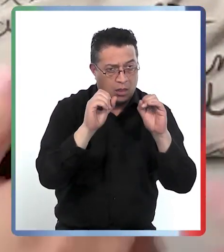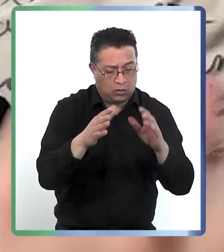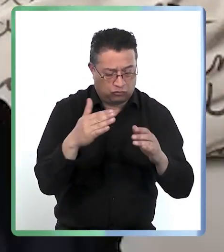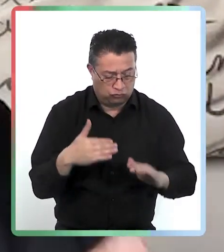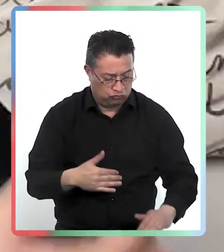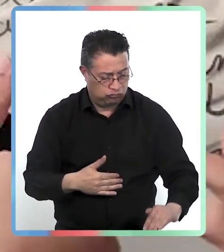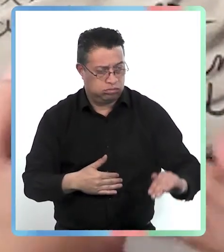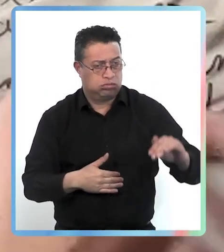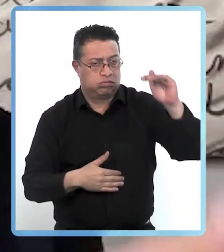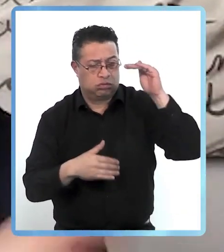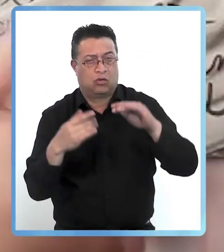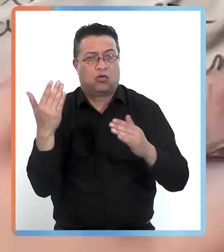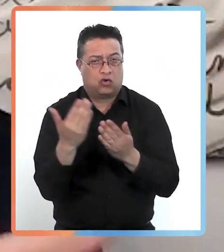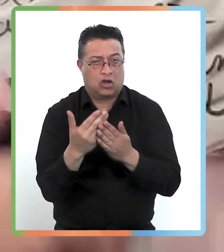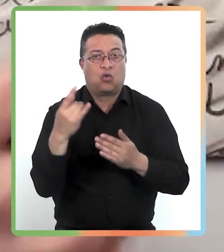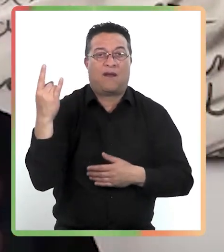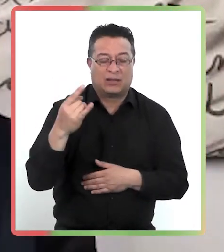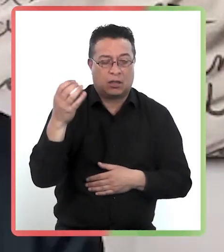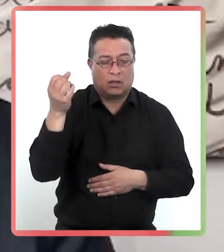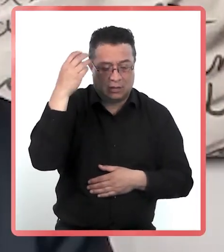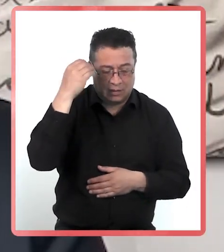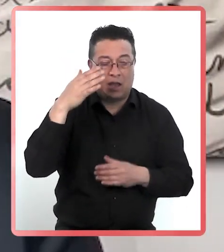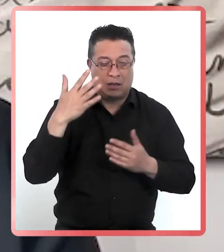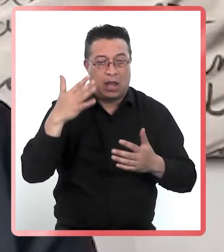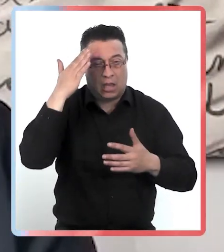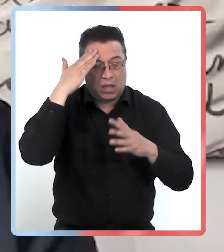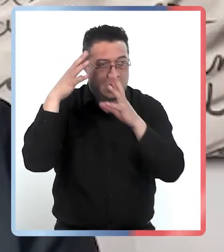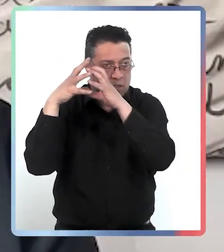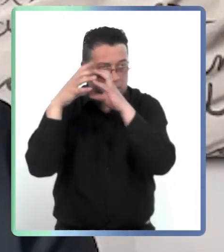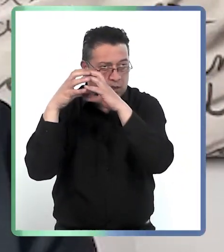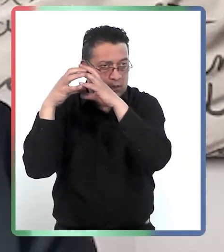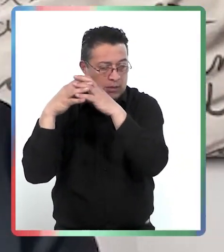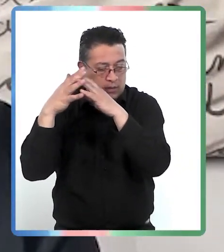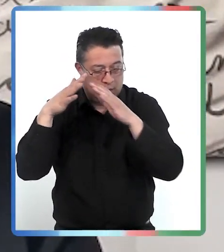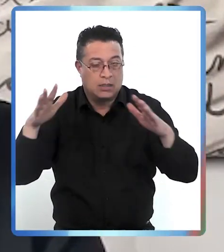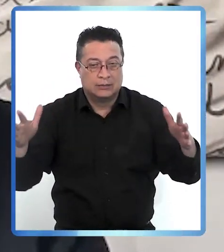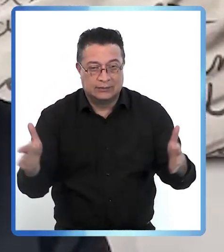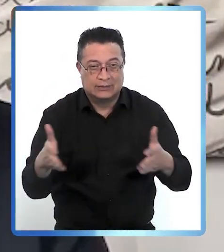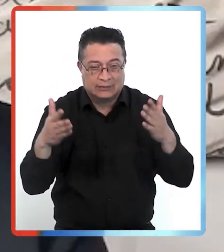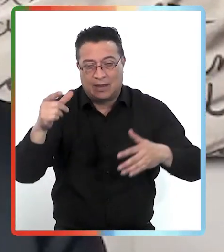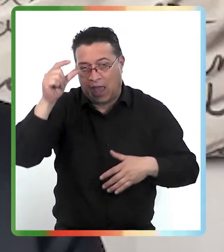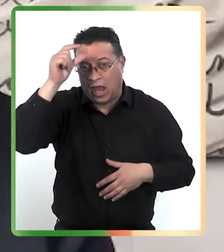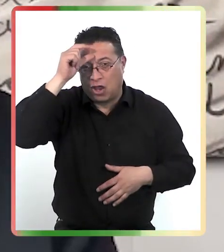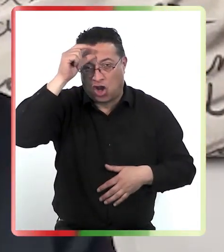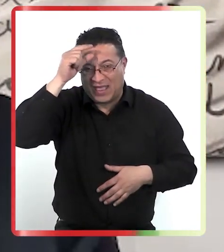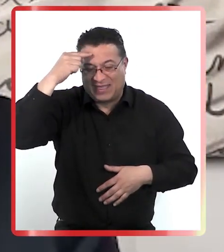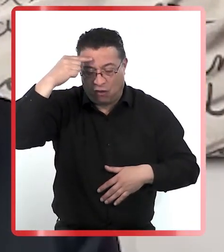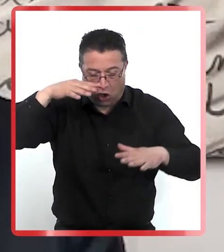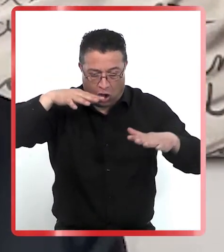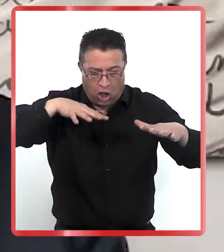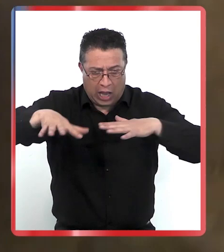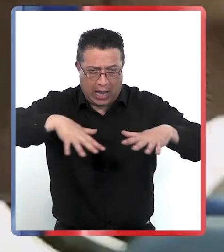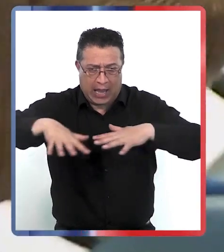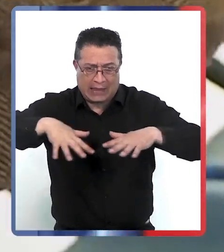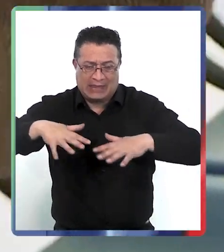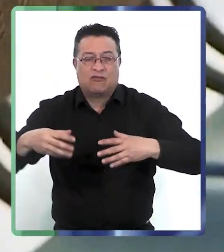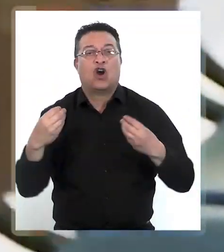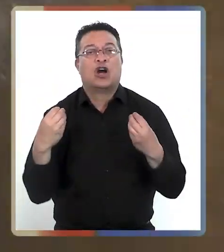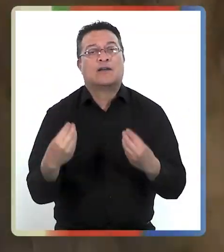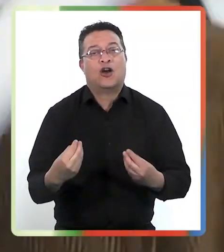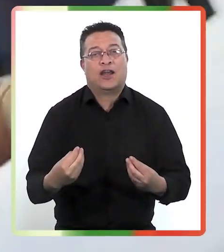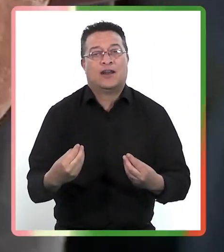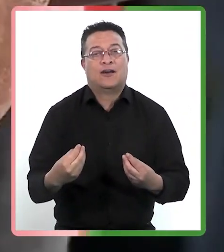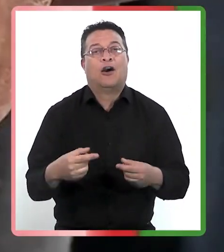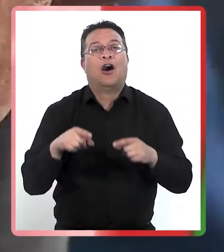en edad temprana, ¿cierto? En el colegio, en la universidad, ¿cierto? Es que las personas se mantengan cognitivamente activas,